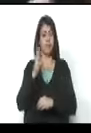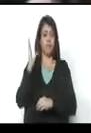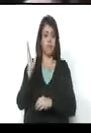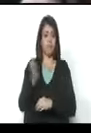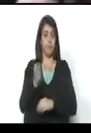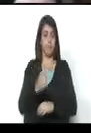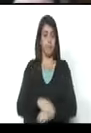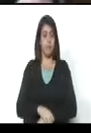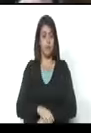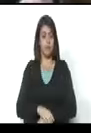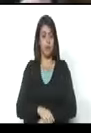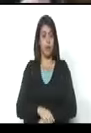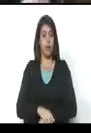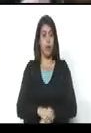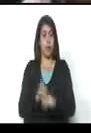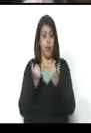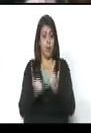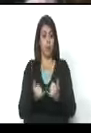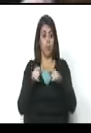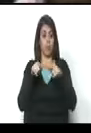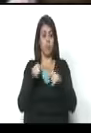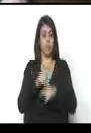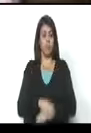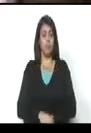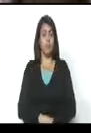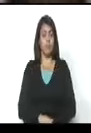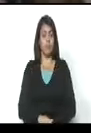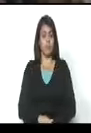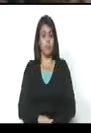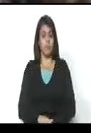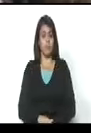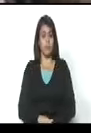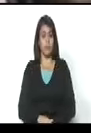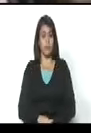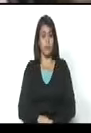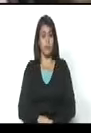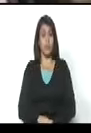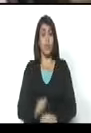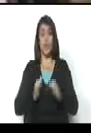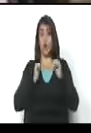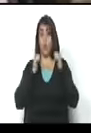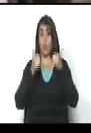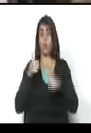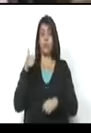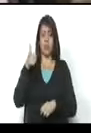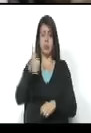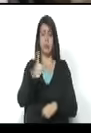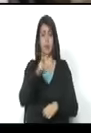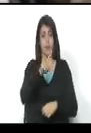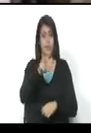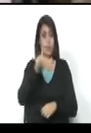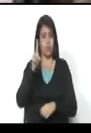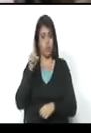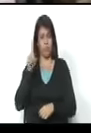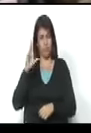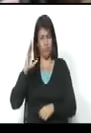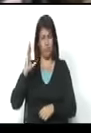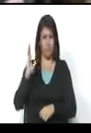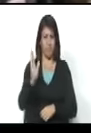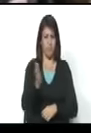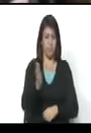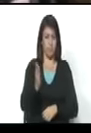condenada justamente en ese inicio del siglo XXI.